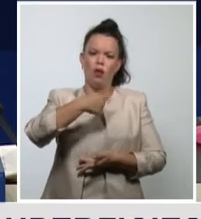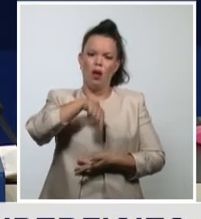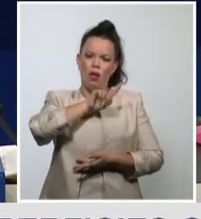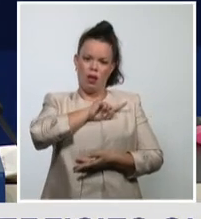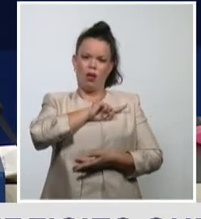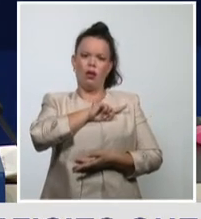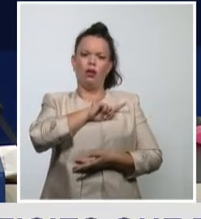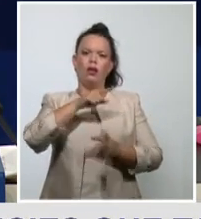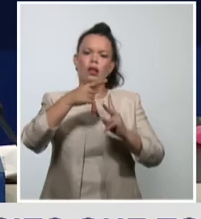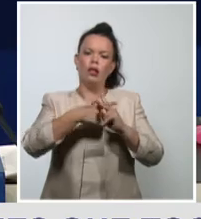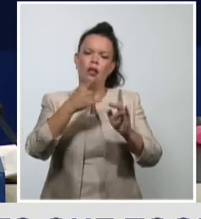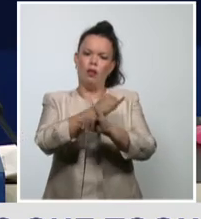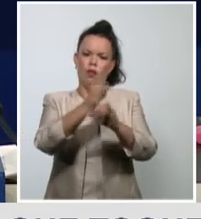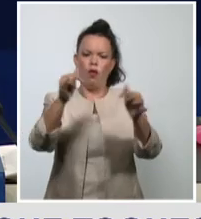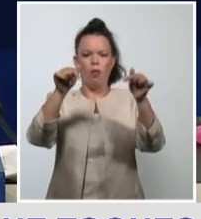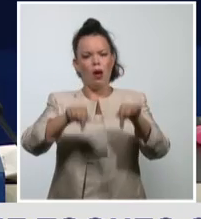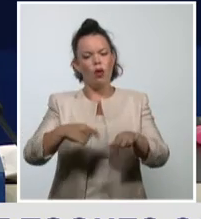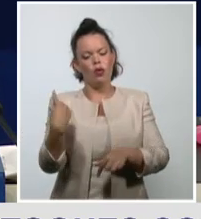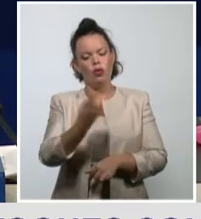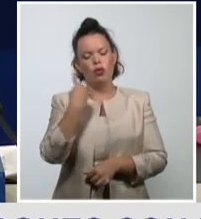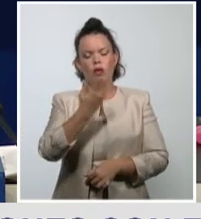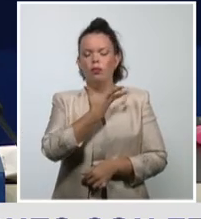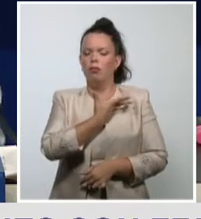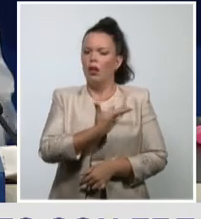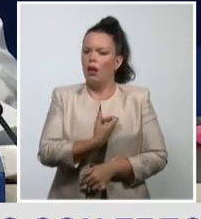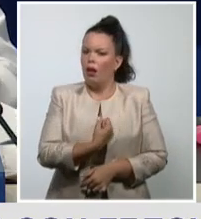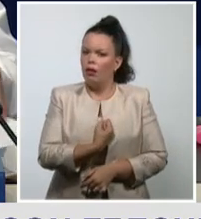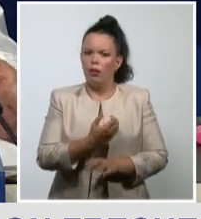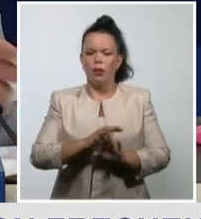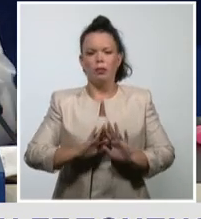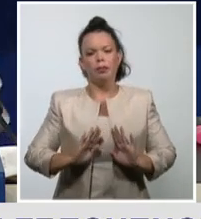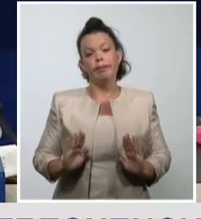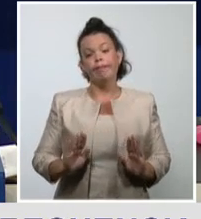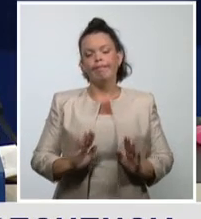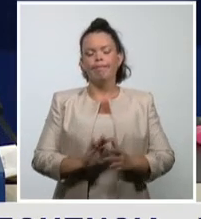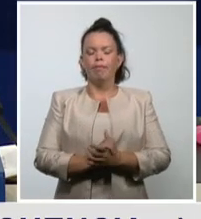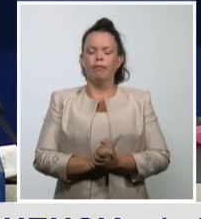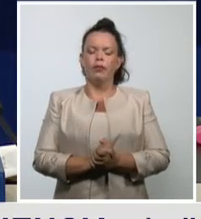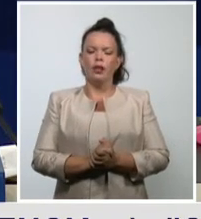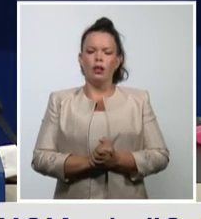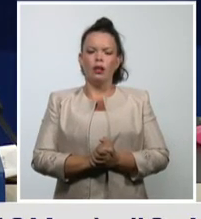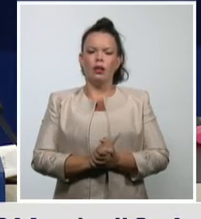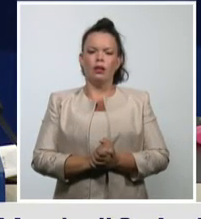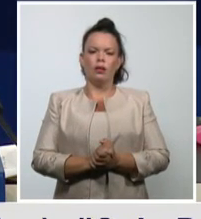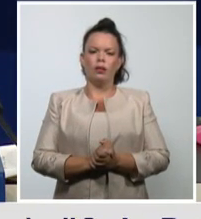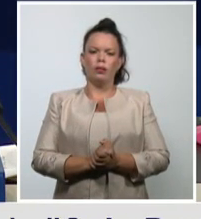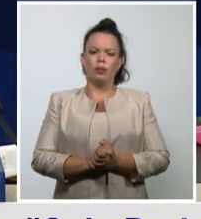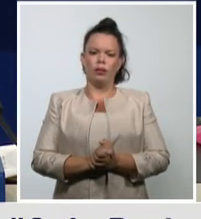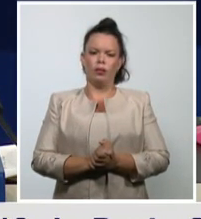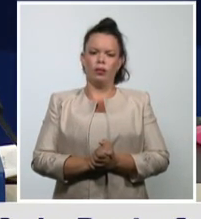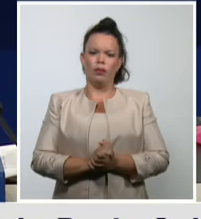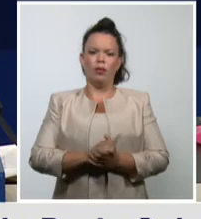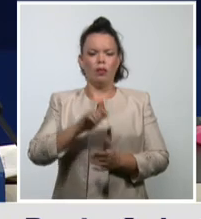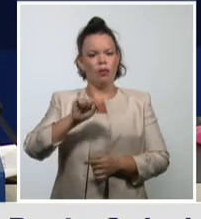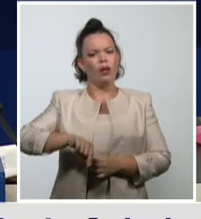lamentamos mucho que haya este final fatal para estos dos casos.